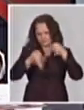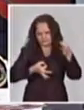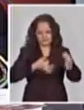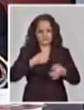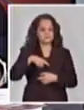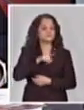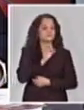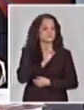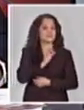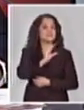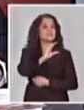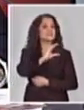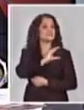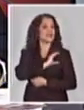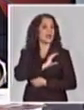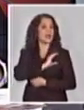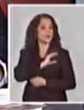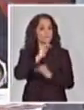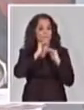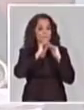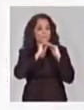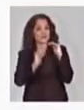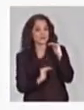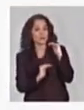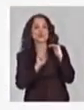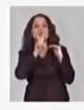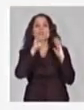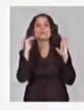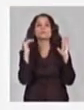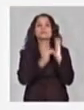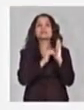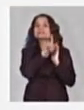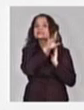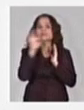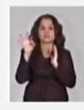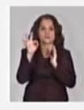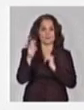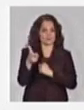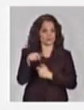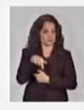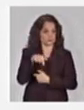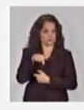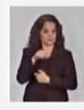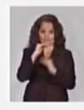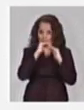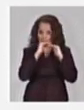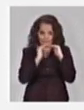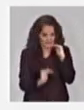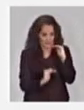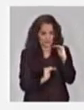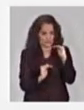el salario mínimo va a 2.100 pesos. Y